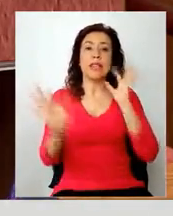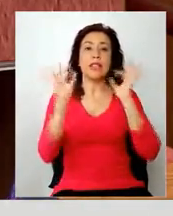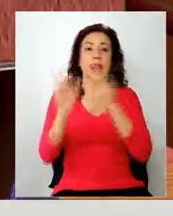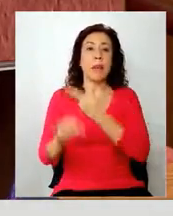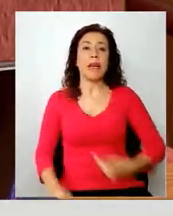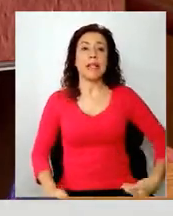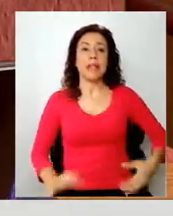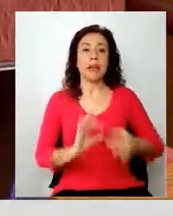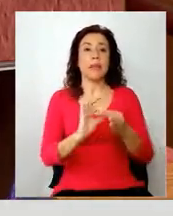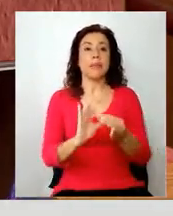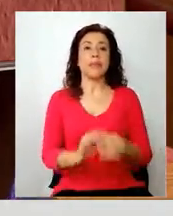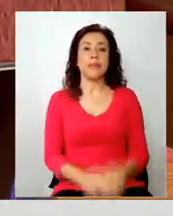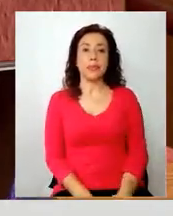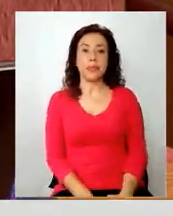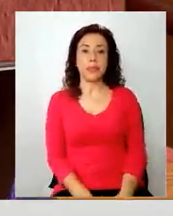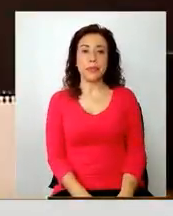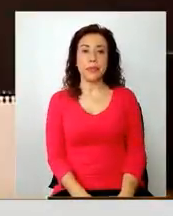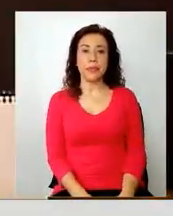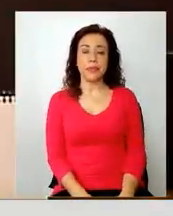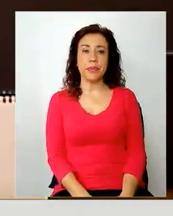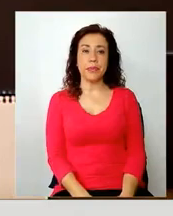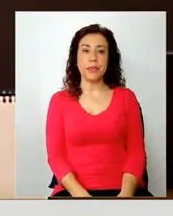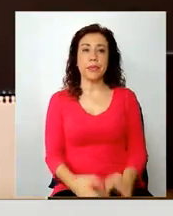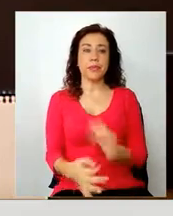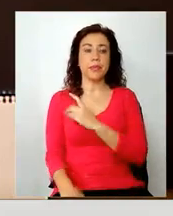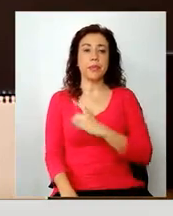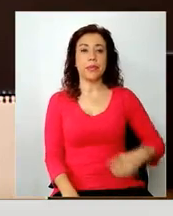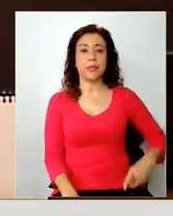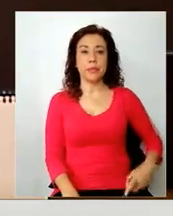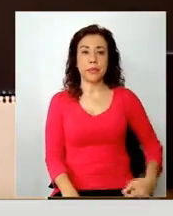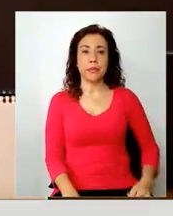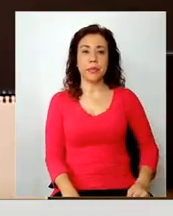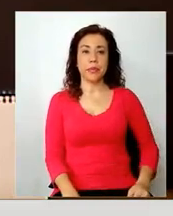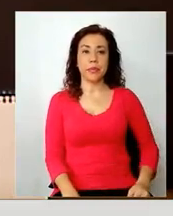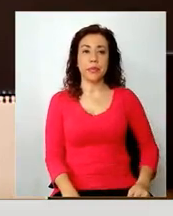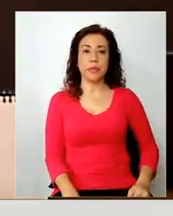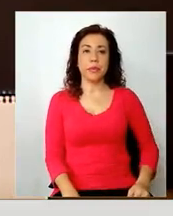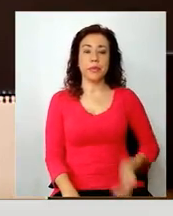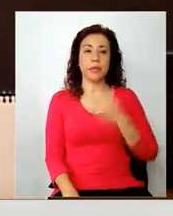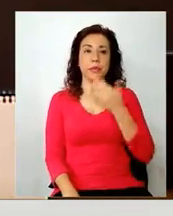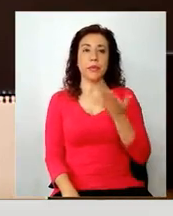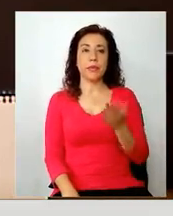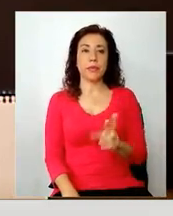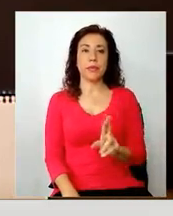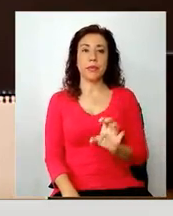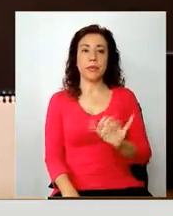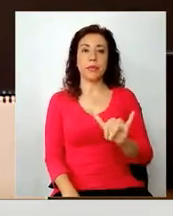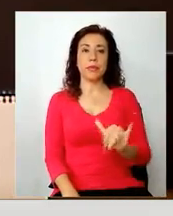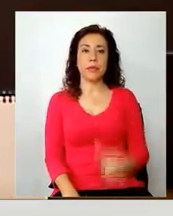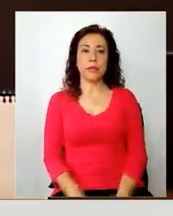Muchísimas gracias a usted diputado Beltrán y a continuación tiene la palabra el diputado Hugo rey